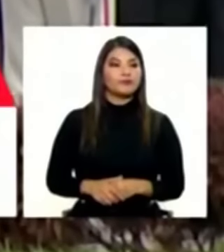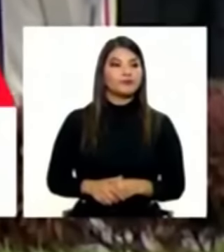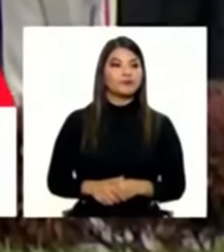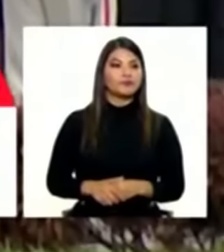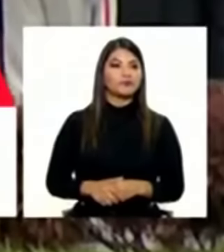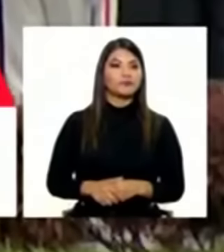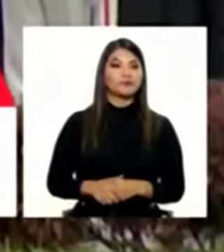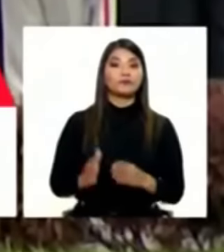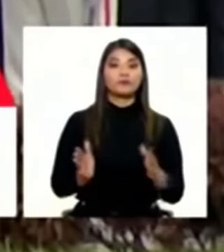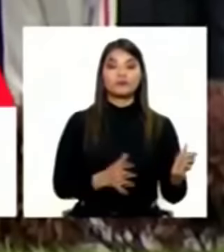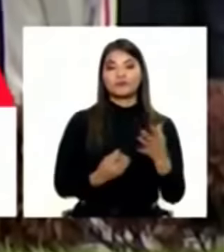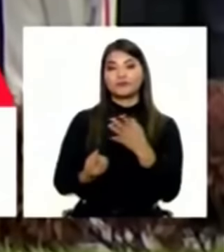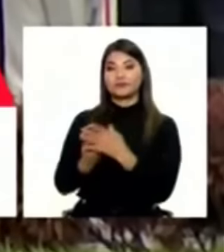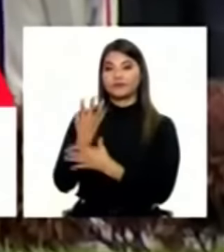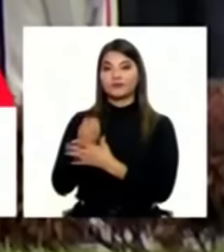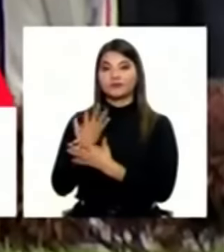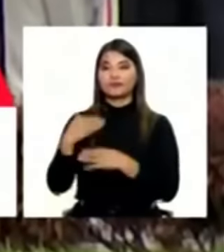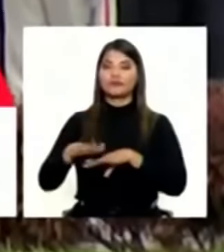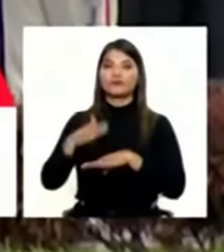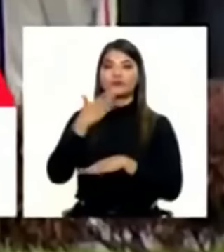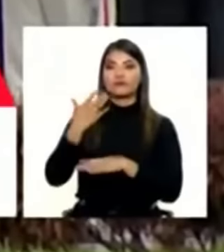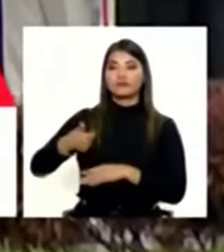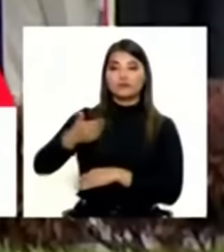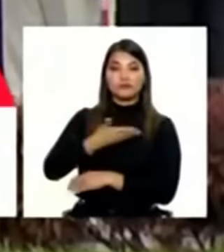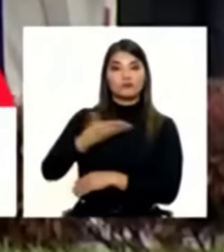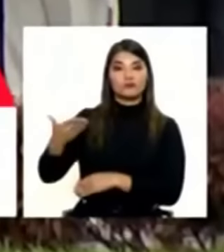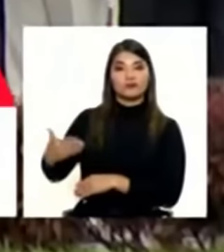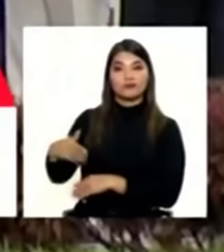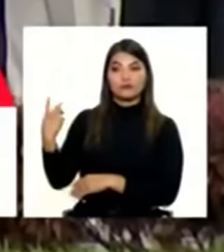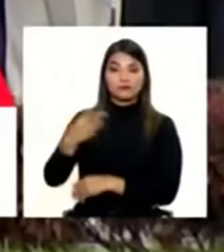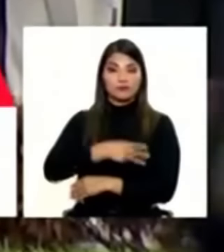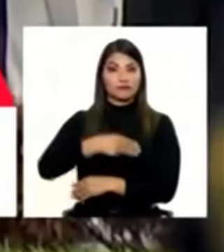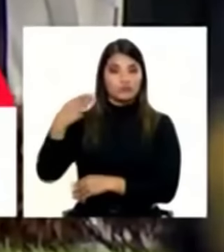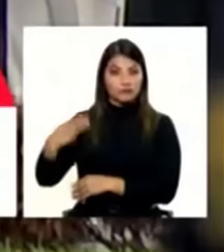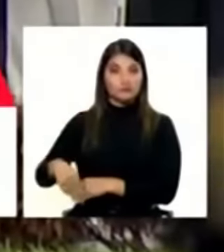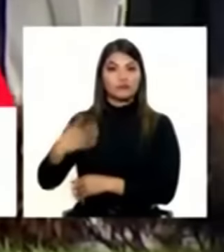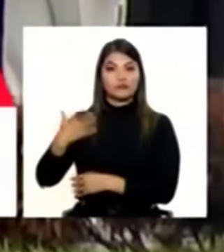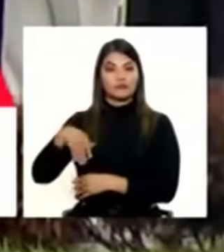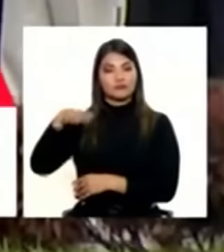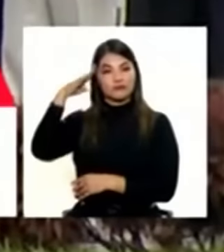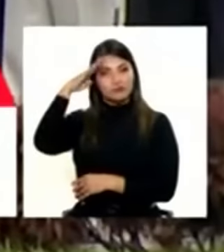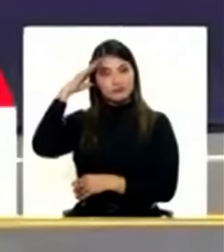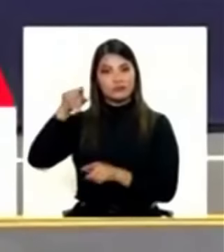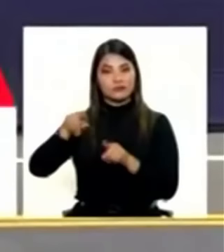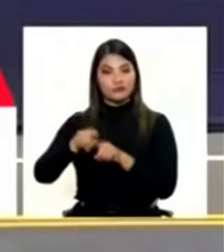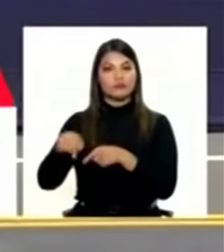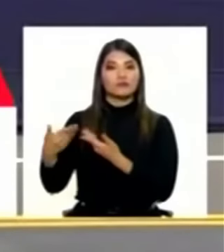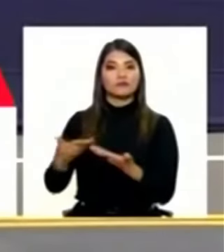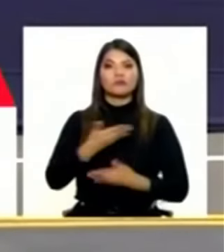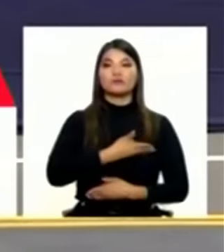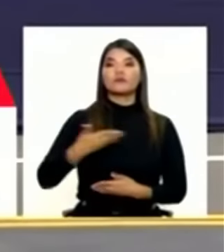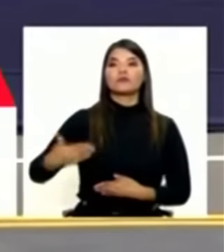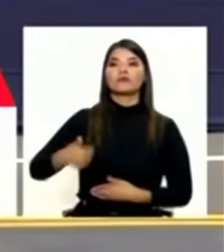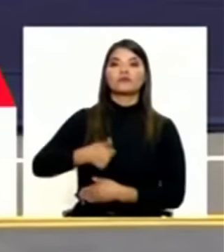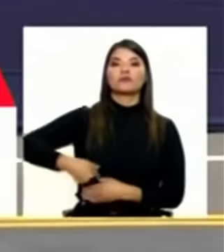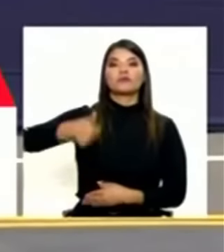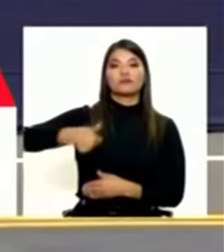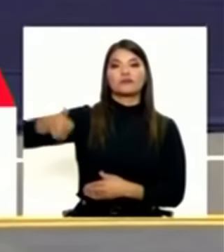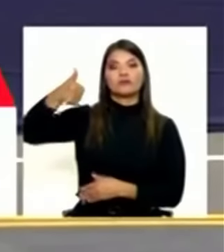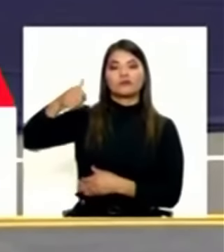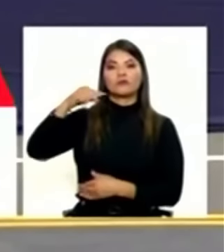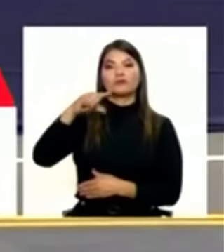Ofrenda floral a nombre de la Presidencia del Consejo de Ministros, a ser entregada por el señor Presidente del Consejo de